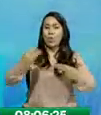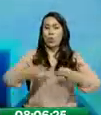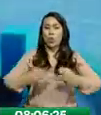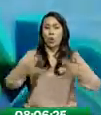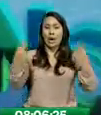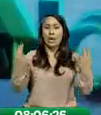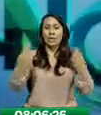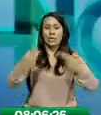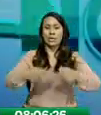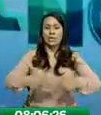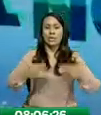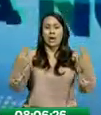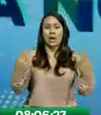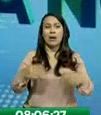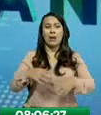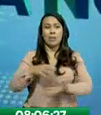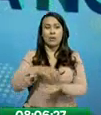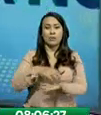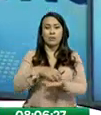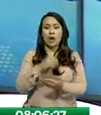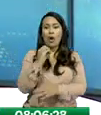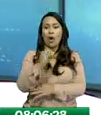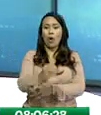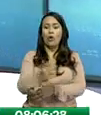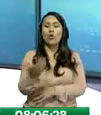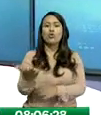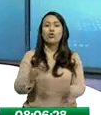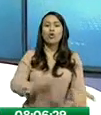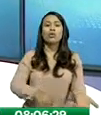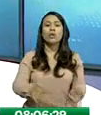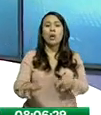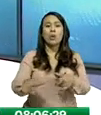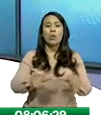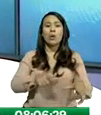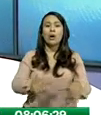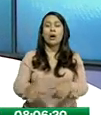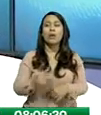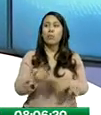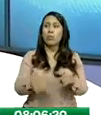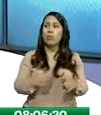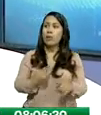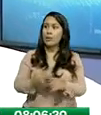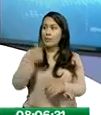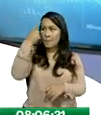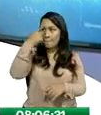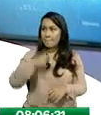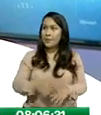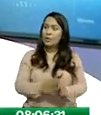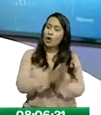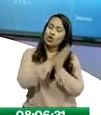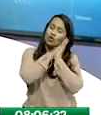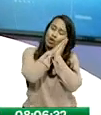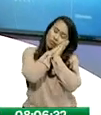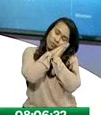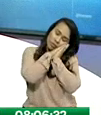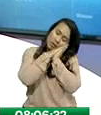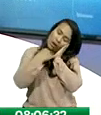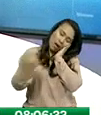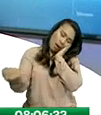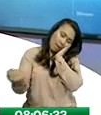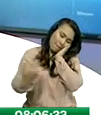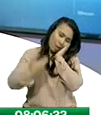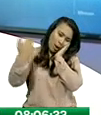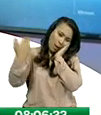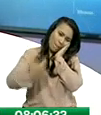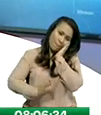provincia de El Oro. El crimen se habría cometido mientras la víctima dormía. Miren ustedes,